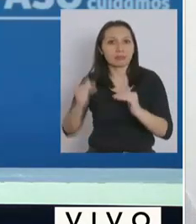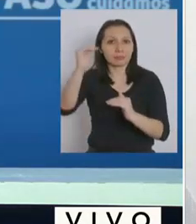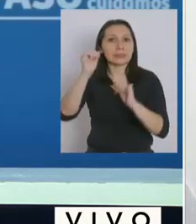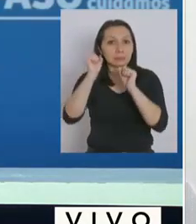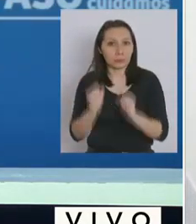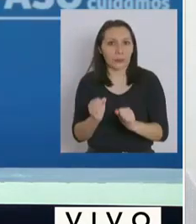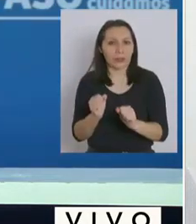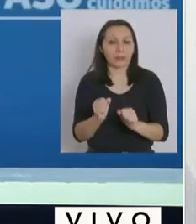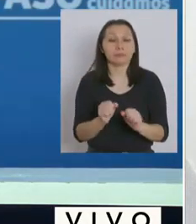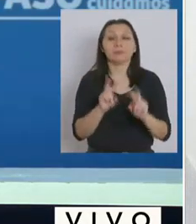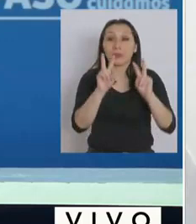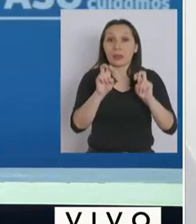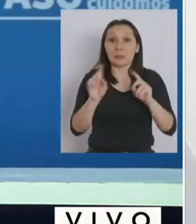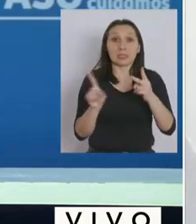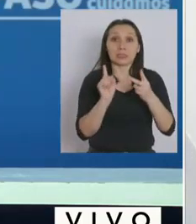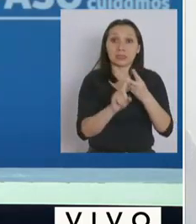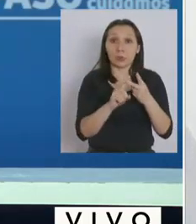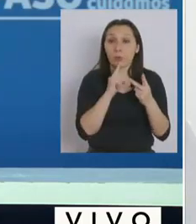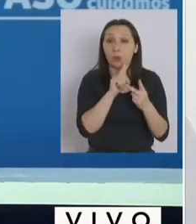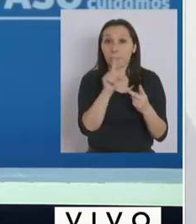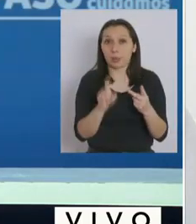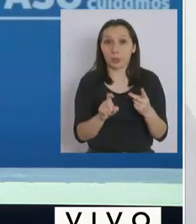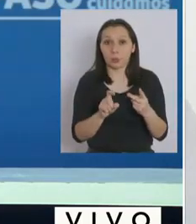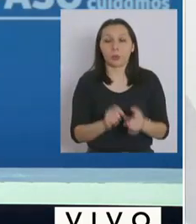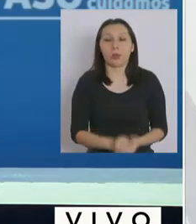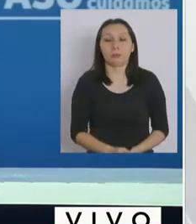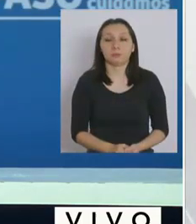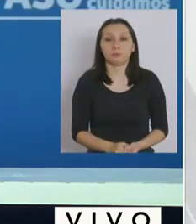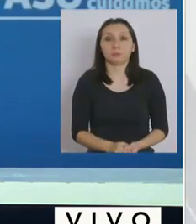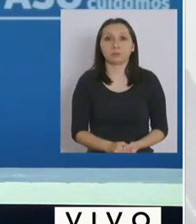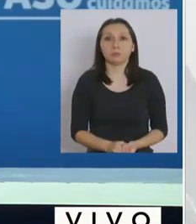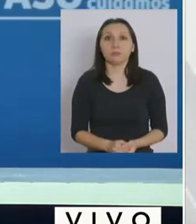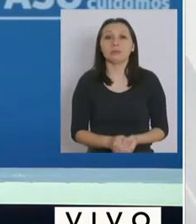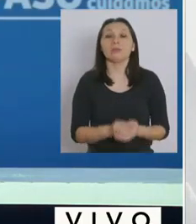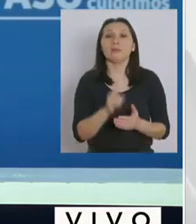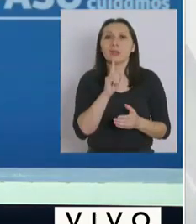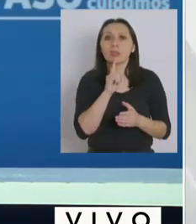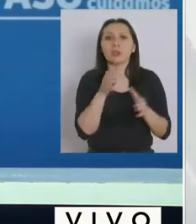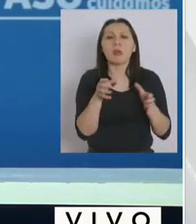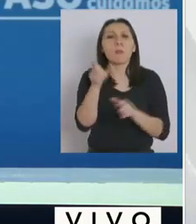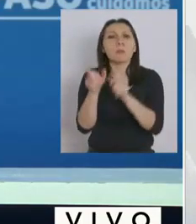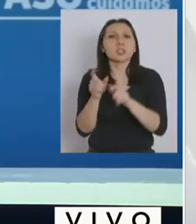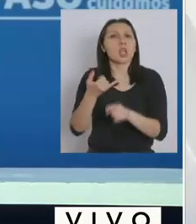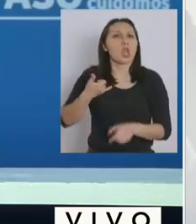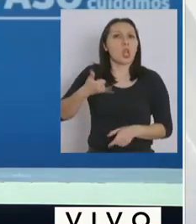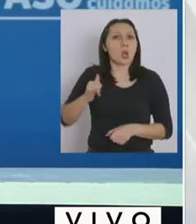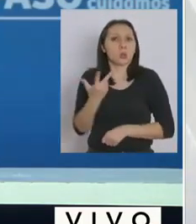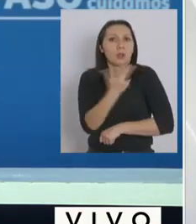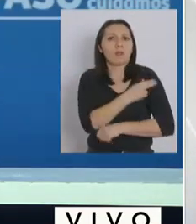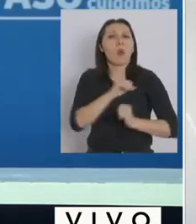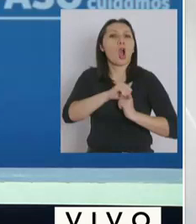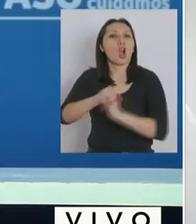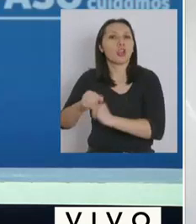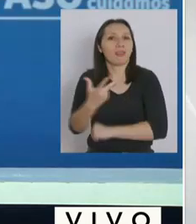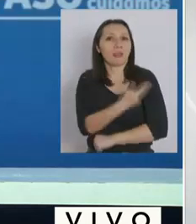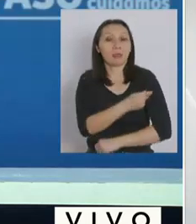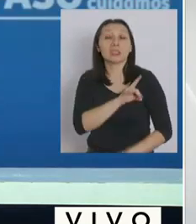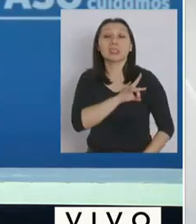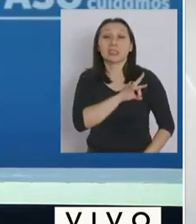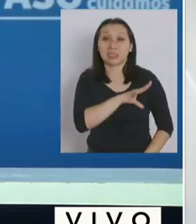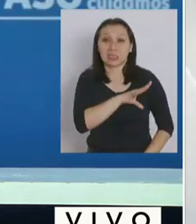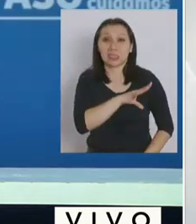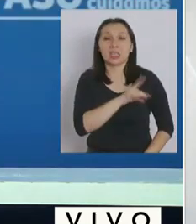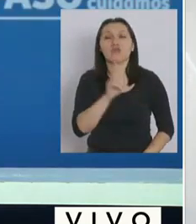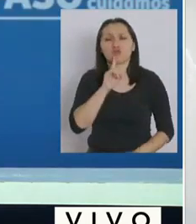En relación a la segunda pregunta y los grupos antivacunas, en Chile nosotros tenemos una historia,